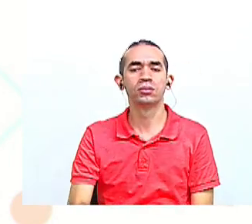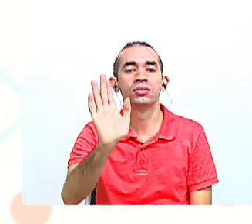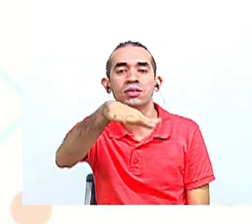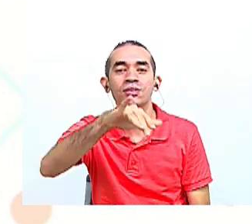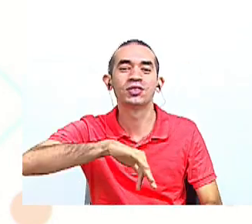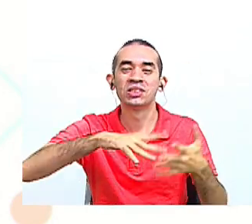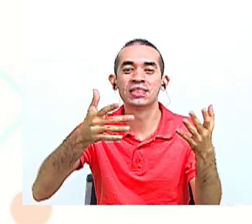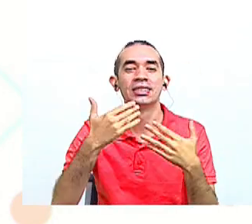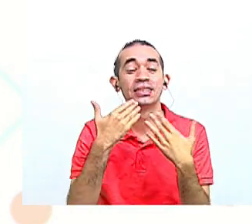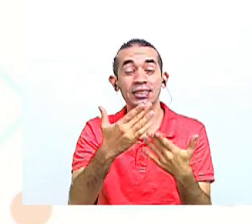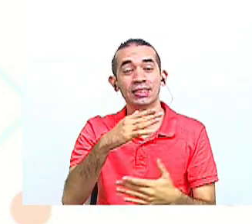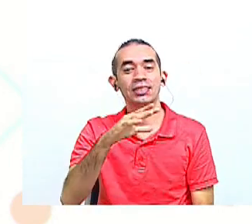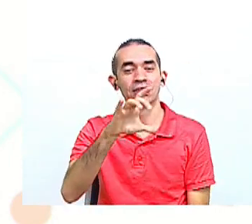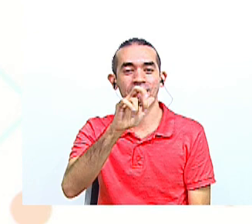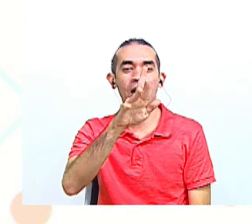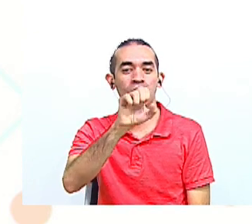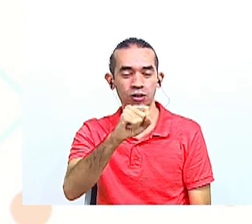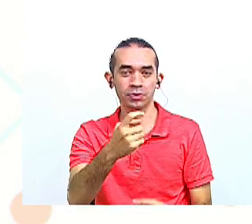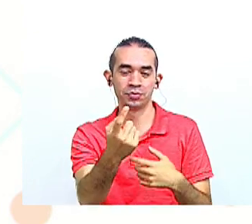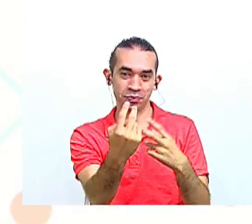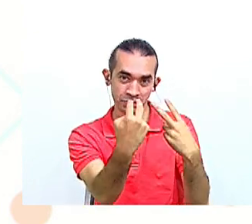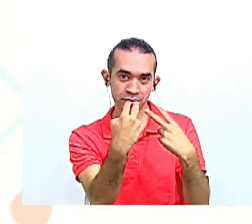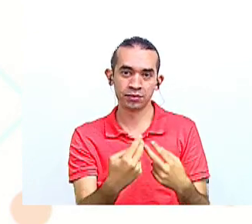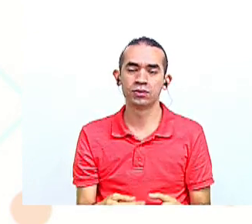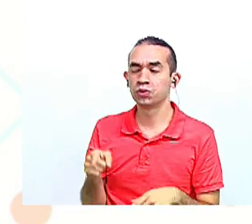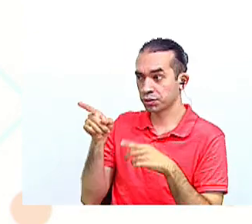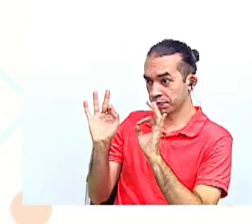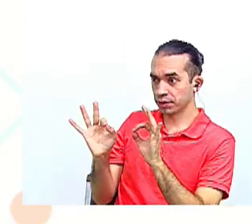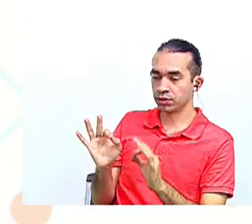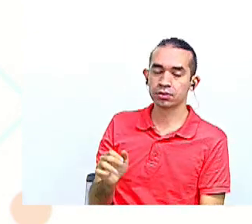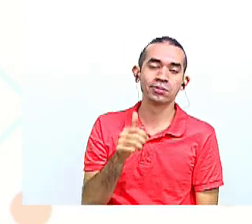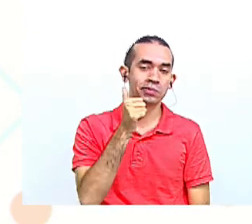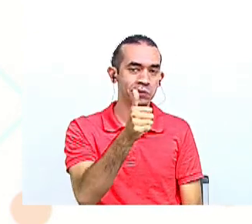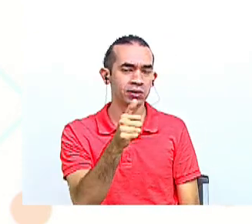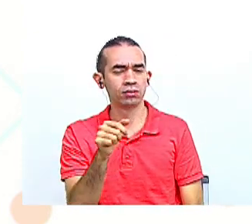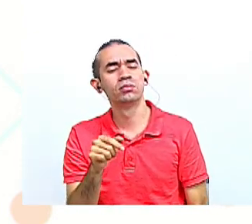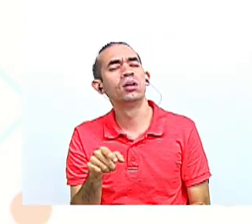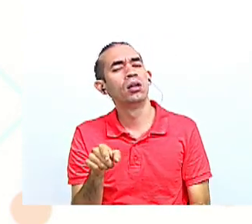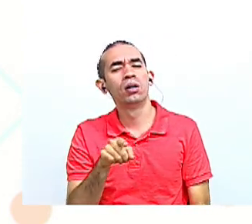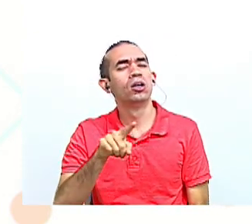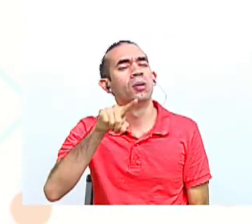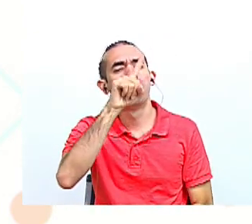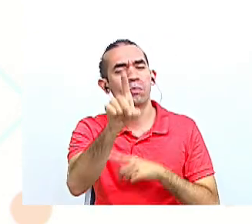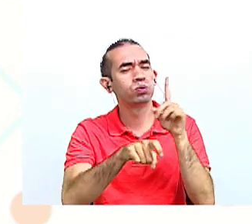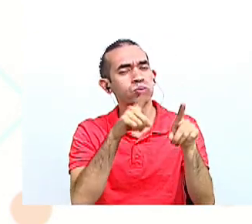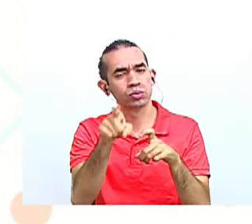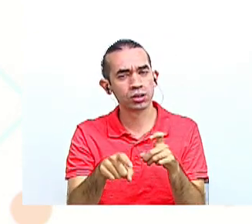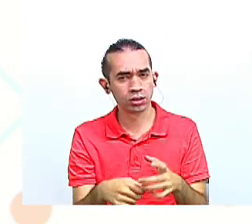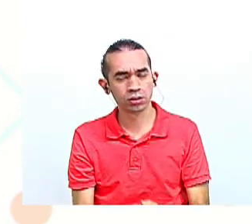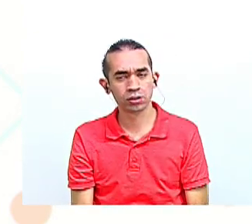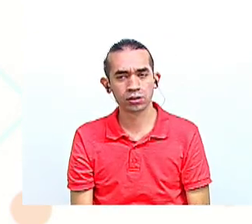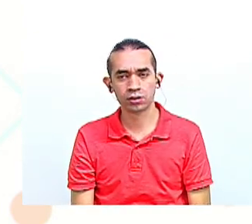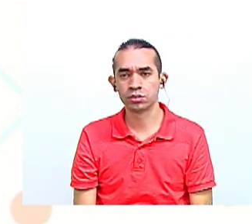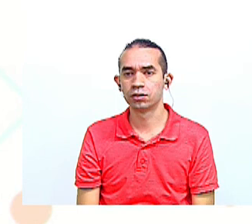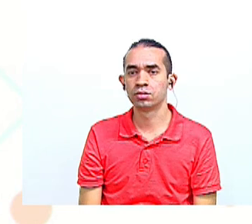Carlos, gracias por acompañarnos. ¿Cómo está, profe? Muy bien, quería hacerte las siguientes preguntas.